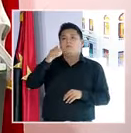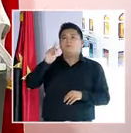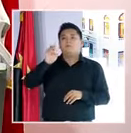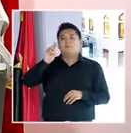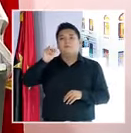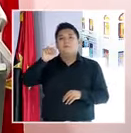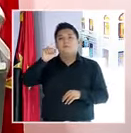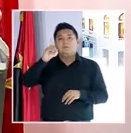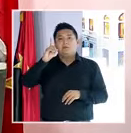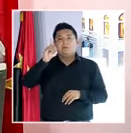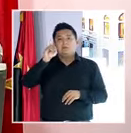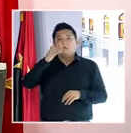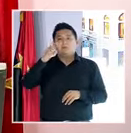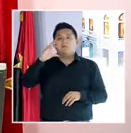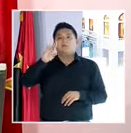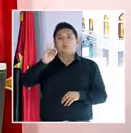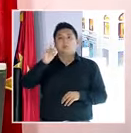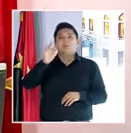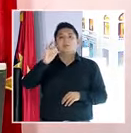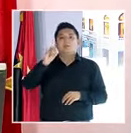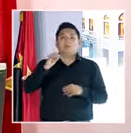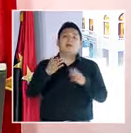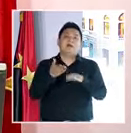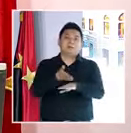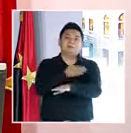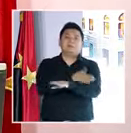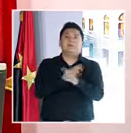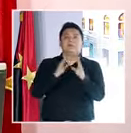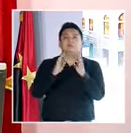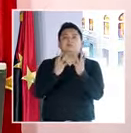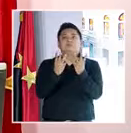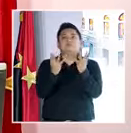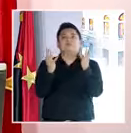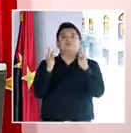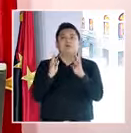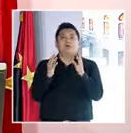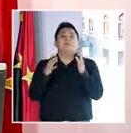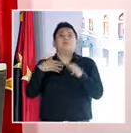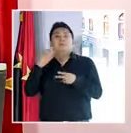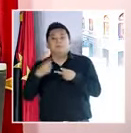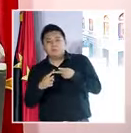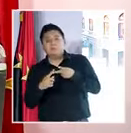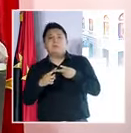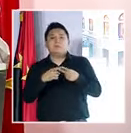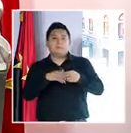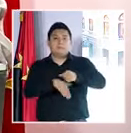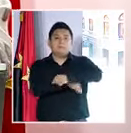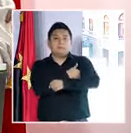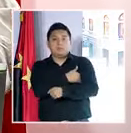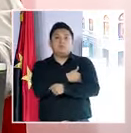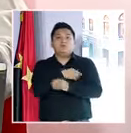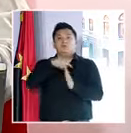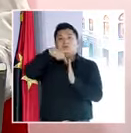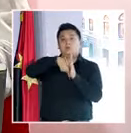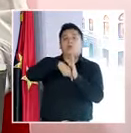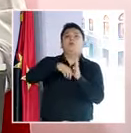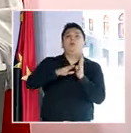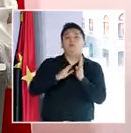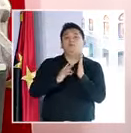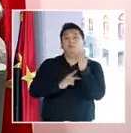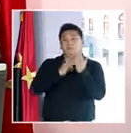primer momento en su calidad de senador y posteriormente como ministro del Interior, hacer realidad